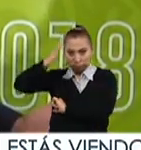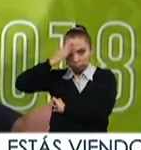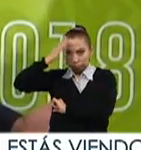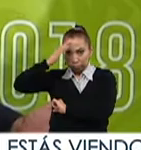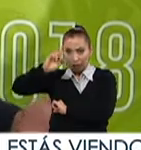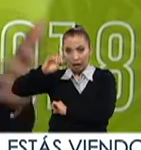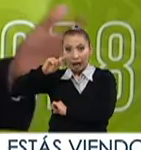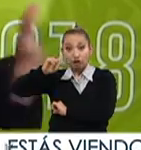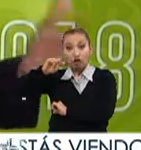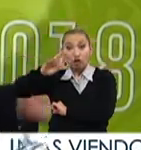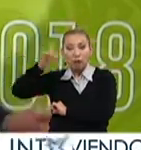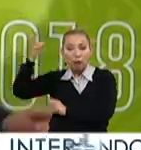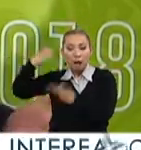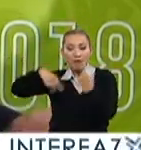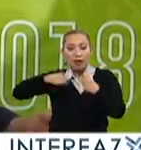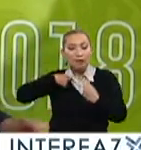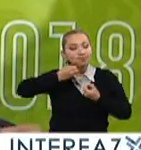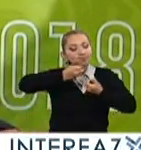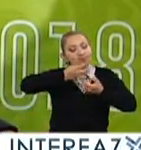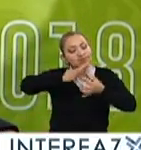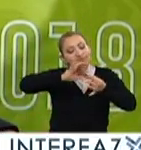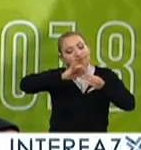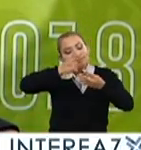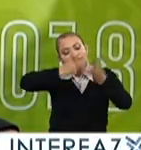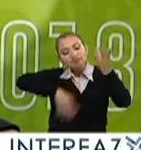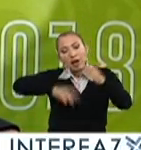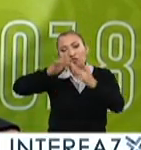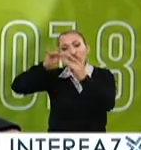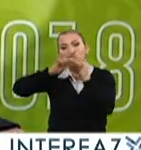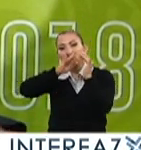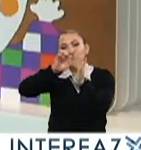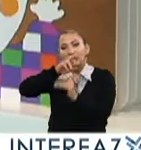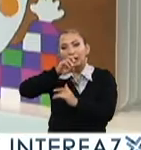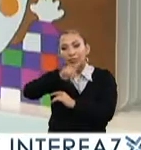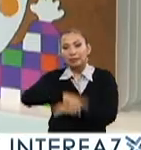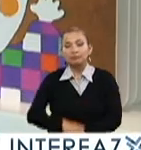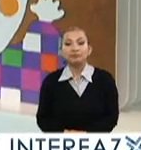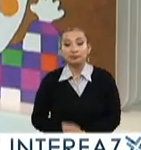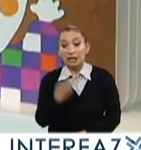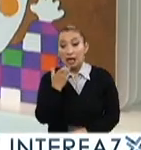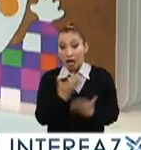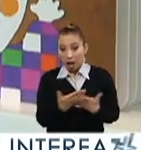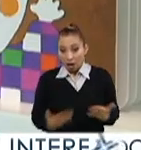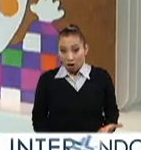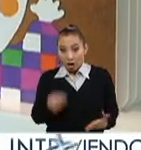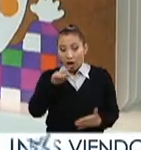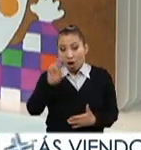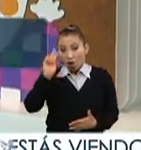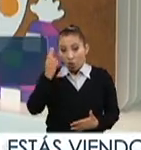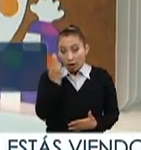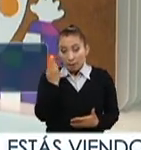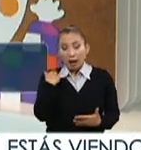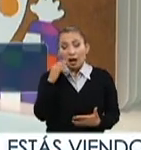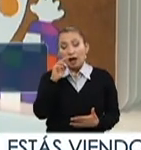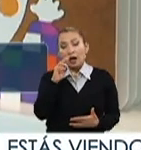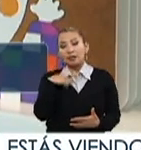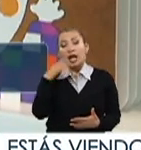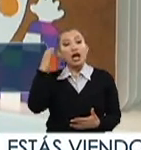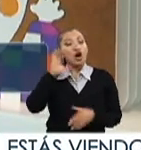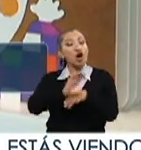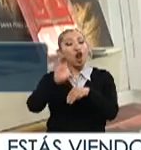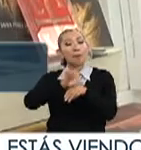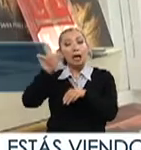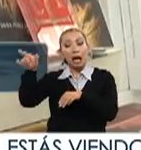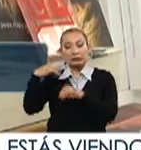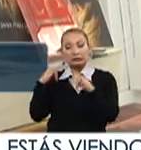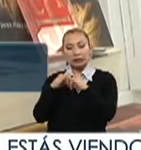para desahogar la agenda que tiene esta red de macrouniversidades. En esta ocasión, la Universidad Nacional de Colombia